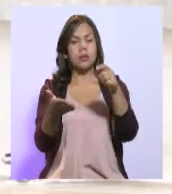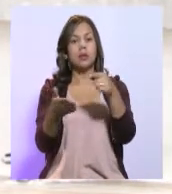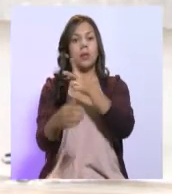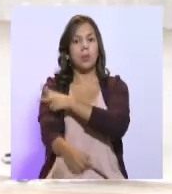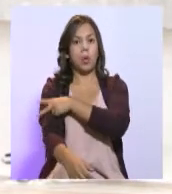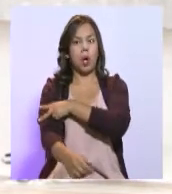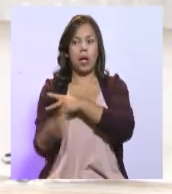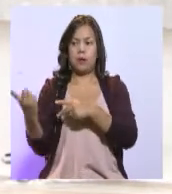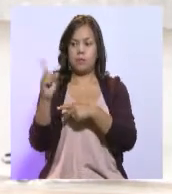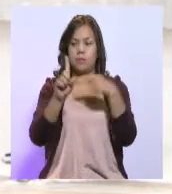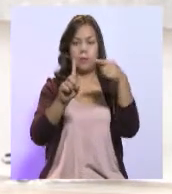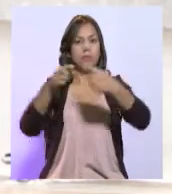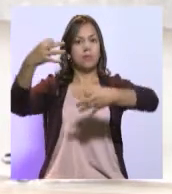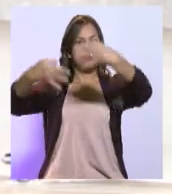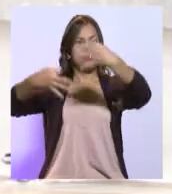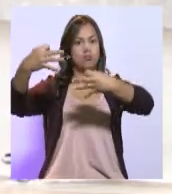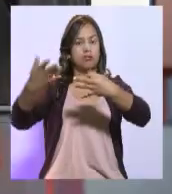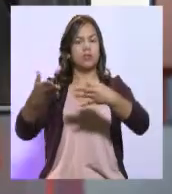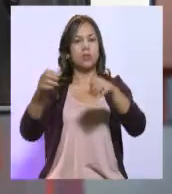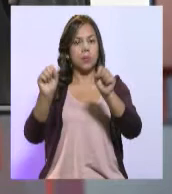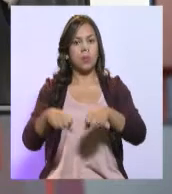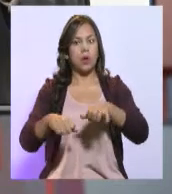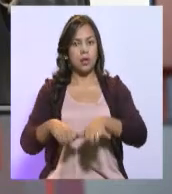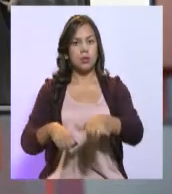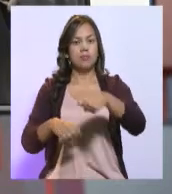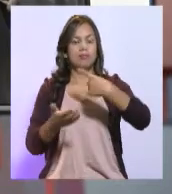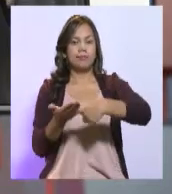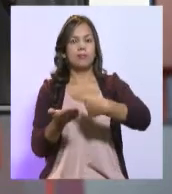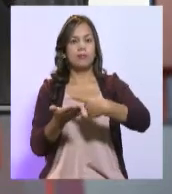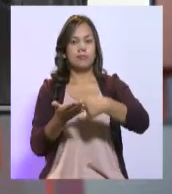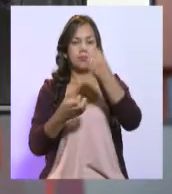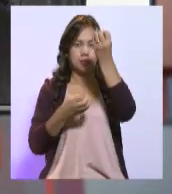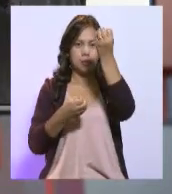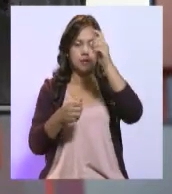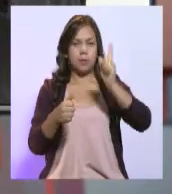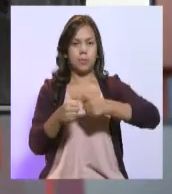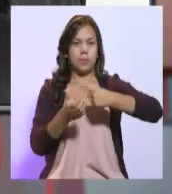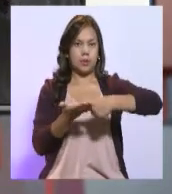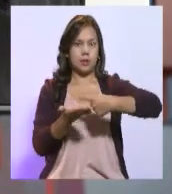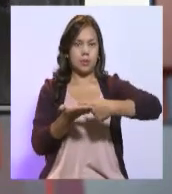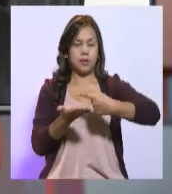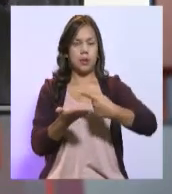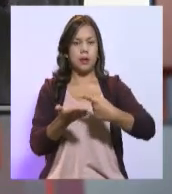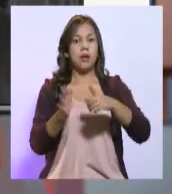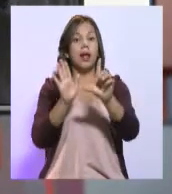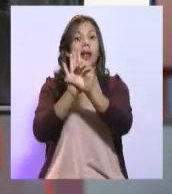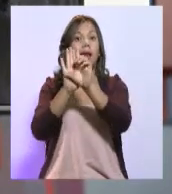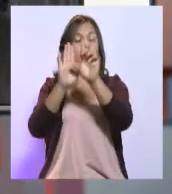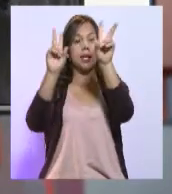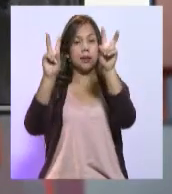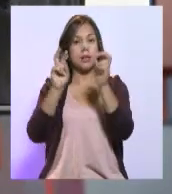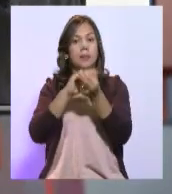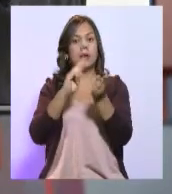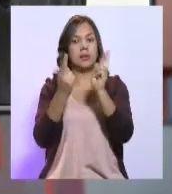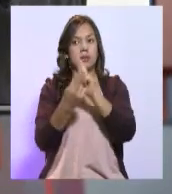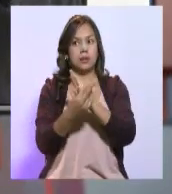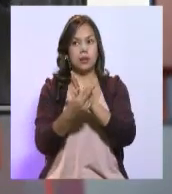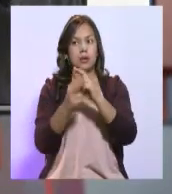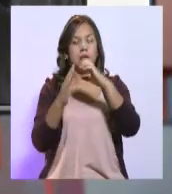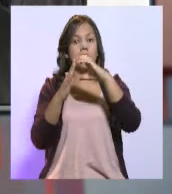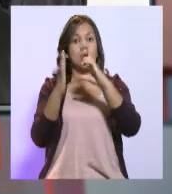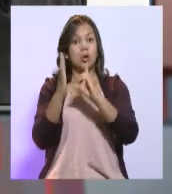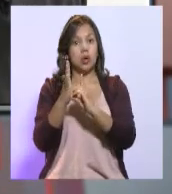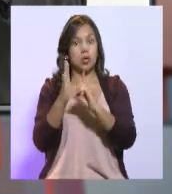Consejo Nacional de la Judicatura para continuar con el debate del informe para primer debate de la Ley Orgánica Reformatoria al